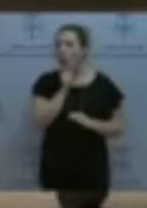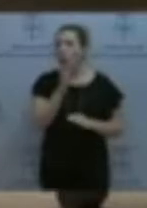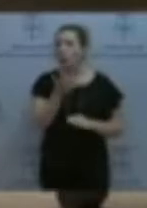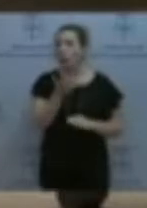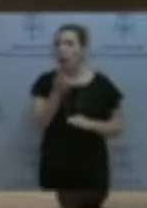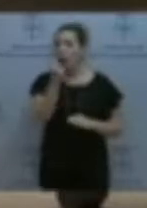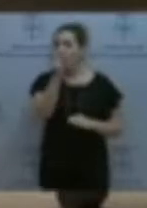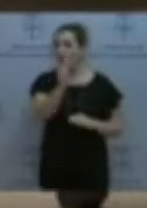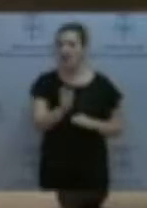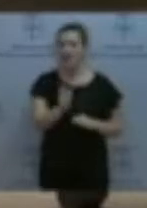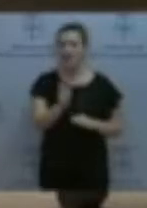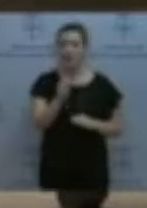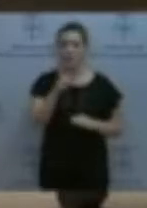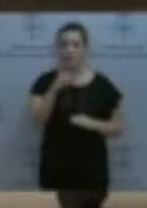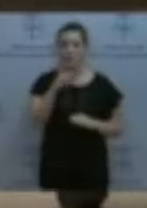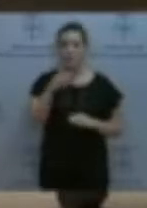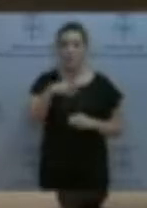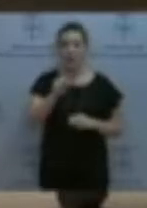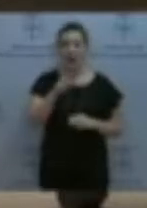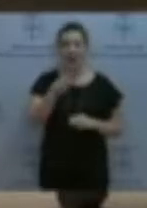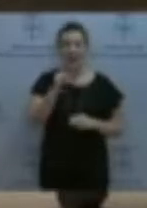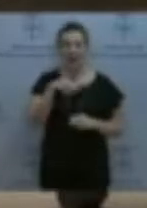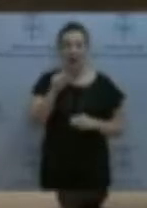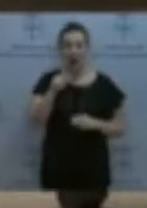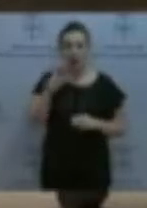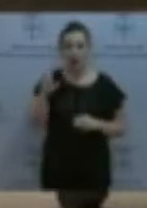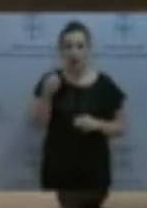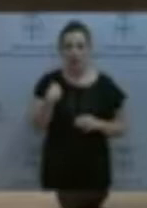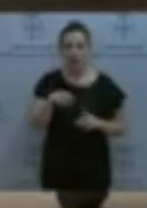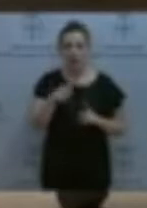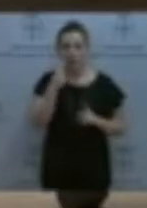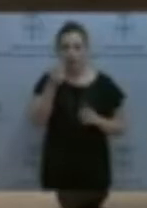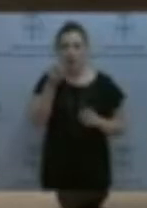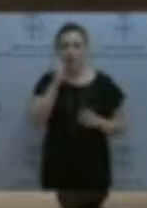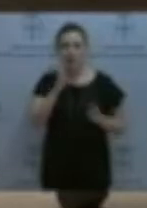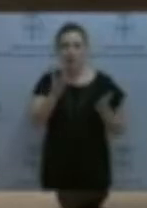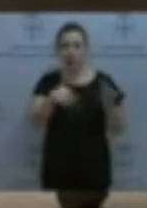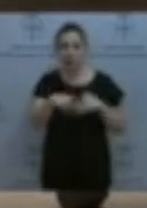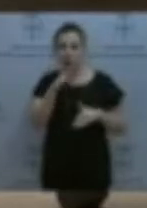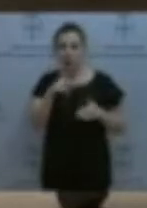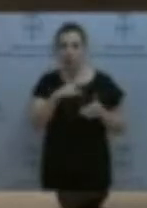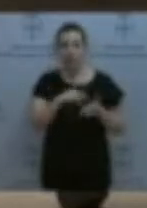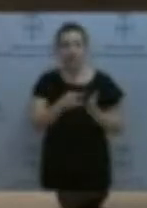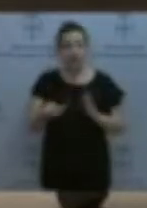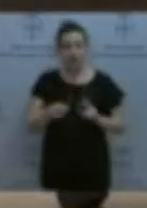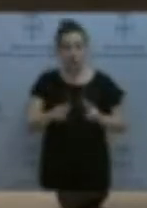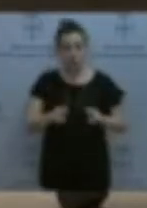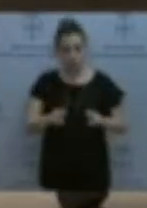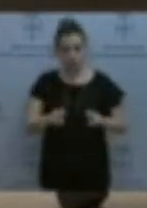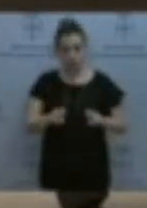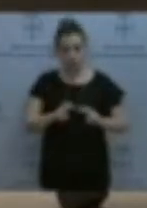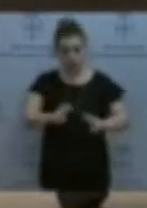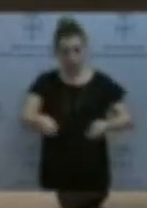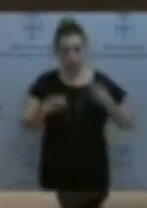especulación. Y a la especulación incluso con las tecnologías verdes, las tecnologías renovables, que deberían contribuir a bajar los precios, por lo menos de manera